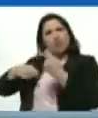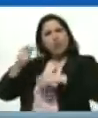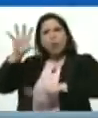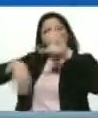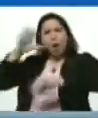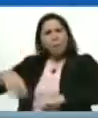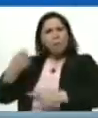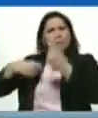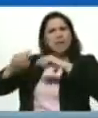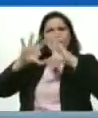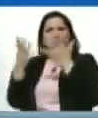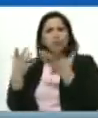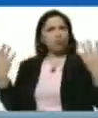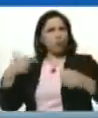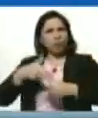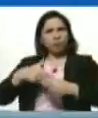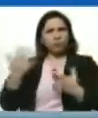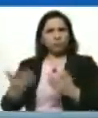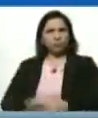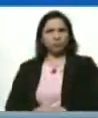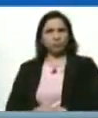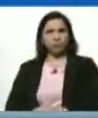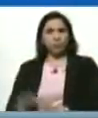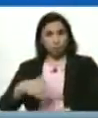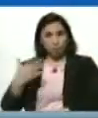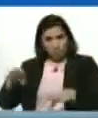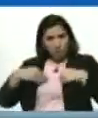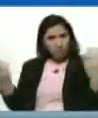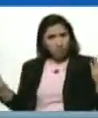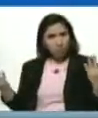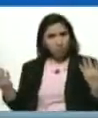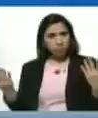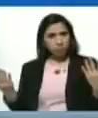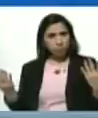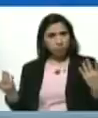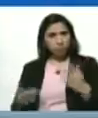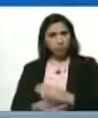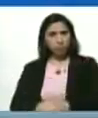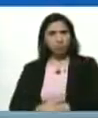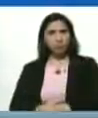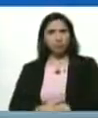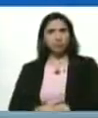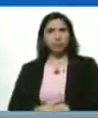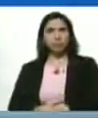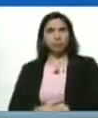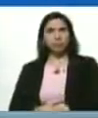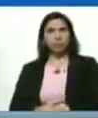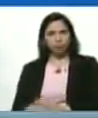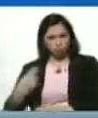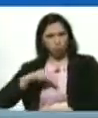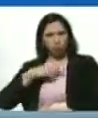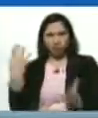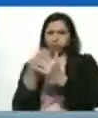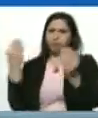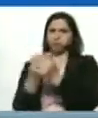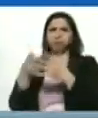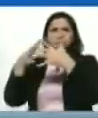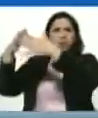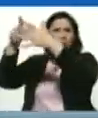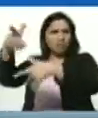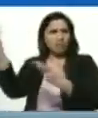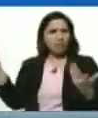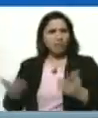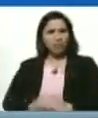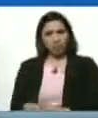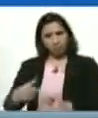gasolina en el mundo podemos aceptarlo no nos vamos a calar con el imperialismo